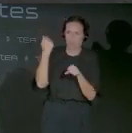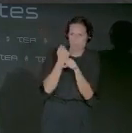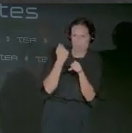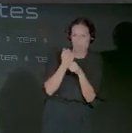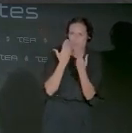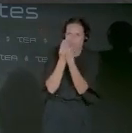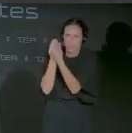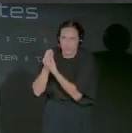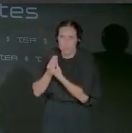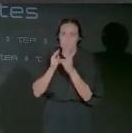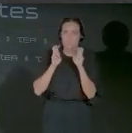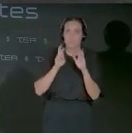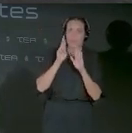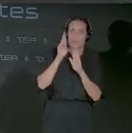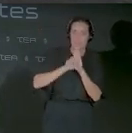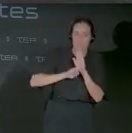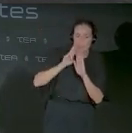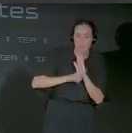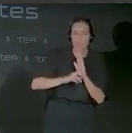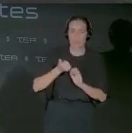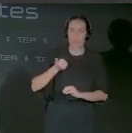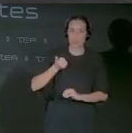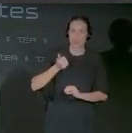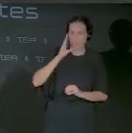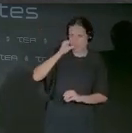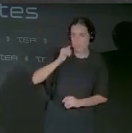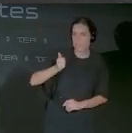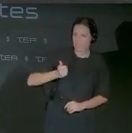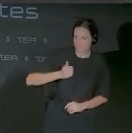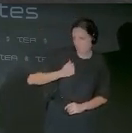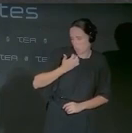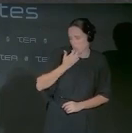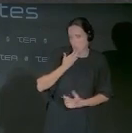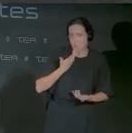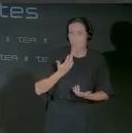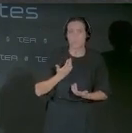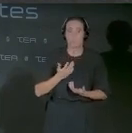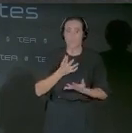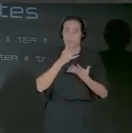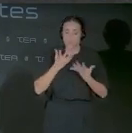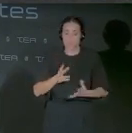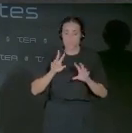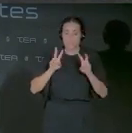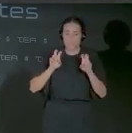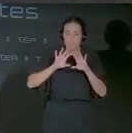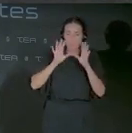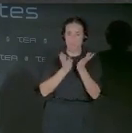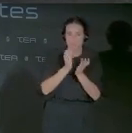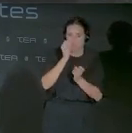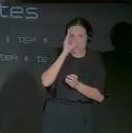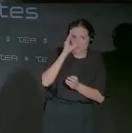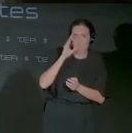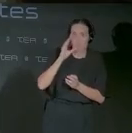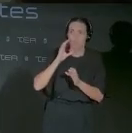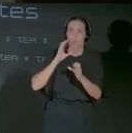seen a communication on the metaverse, the virtual world, from the European Commission this week, actually.